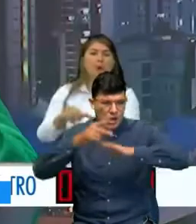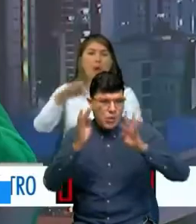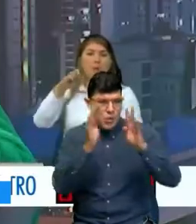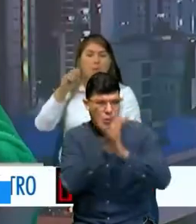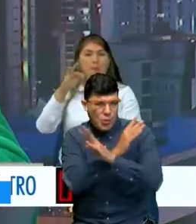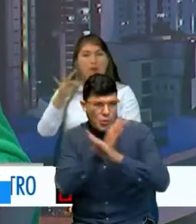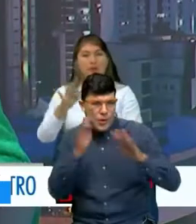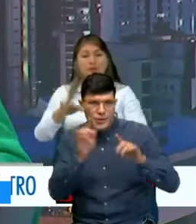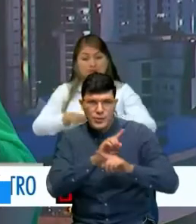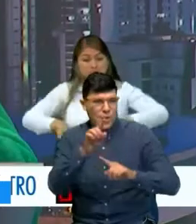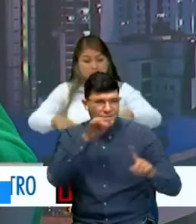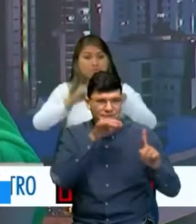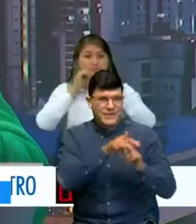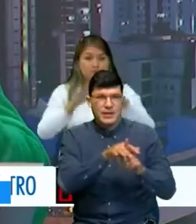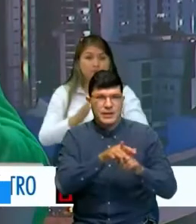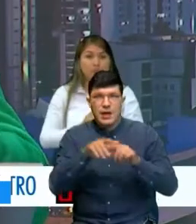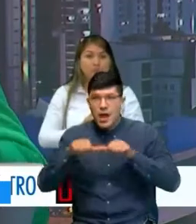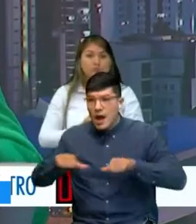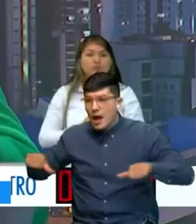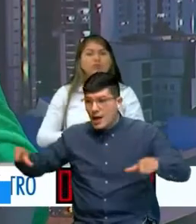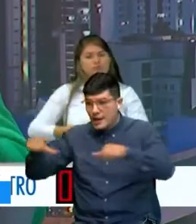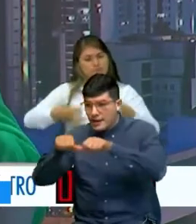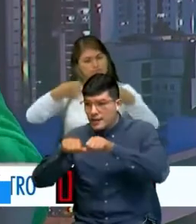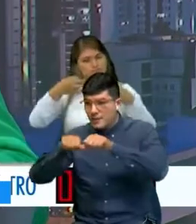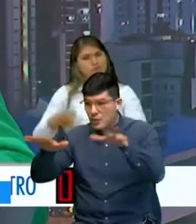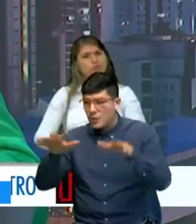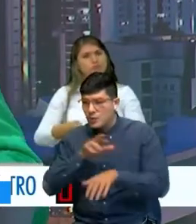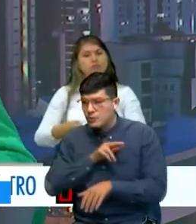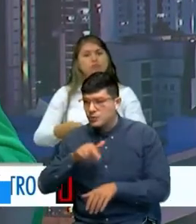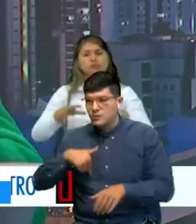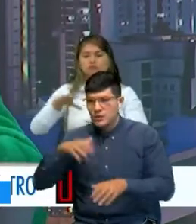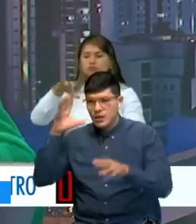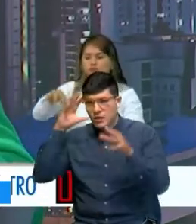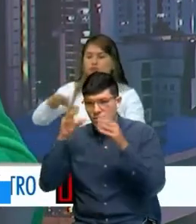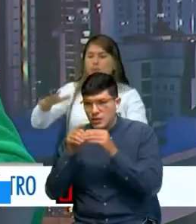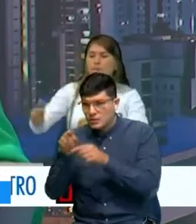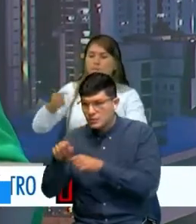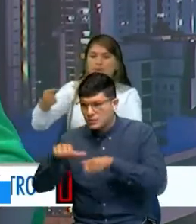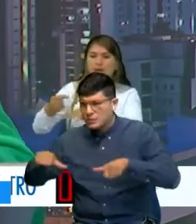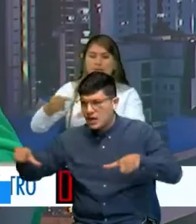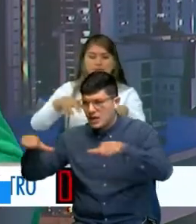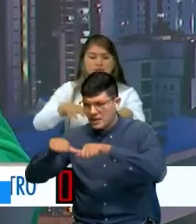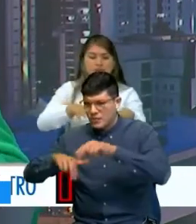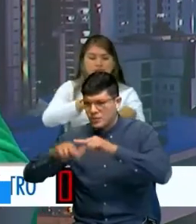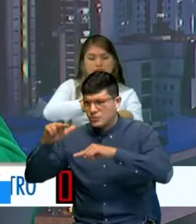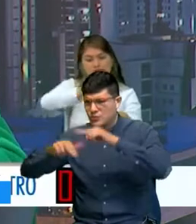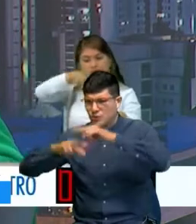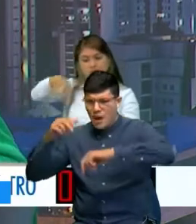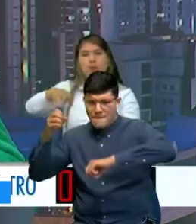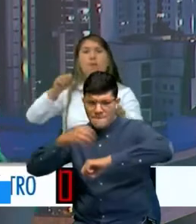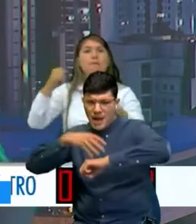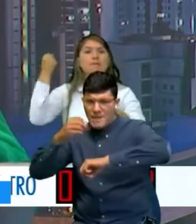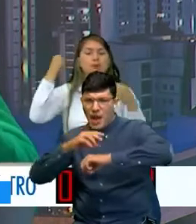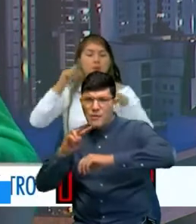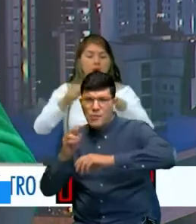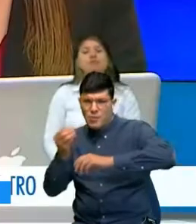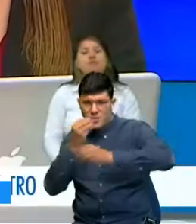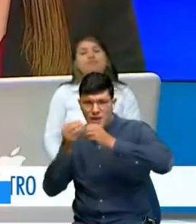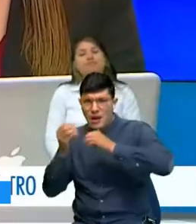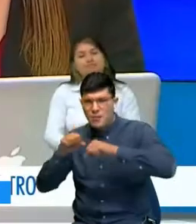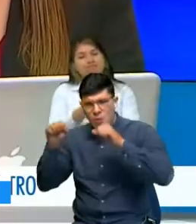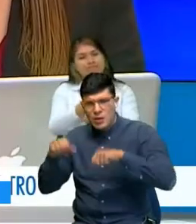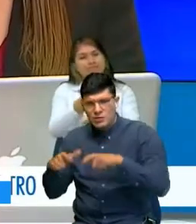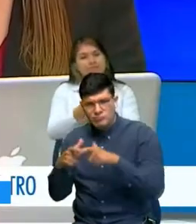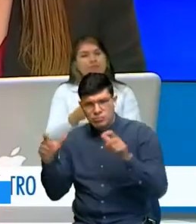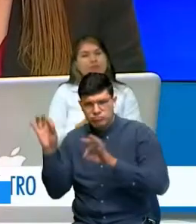chocada el espacio público vamos a concretar una plaza de mercado vamos a descentralizar para que pueda piedecuesta crecer como debe